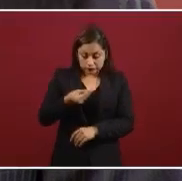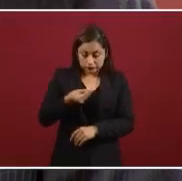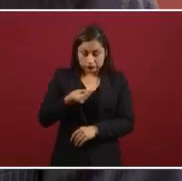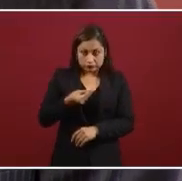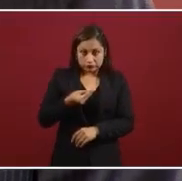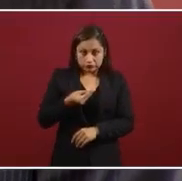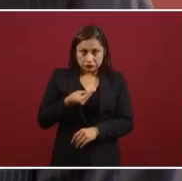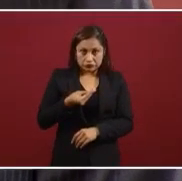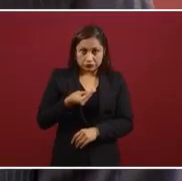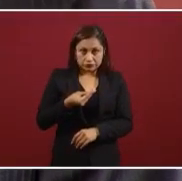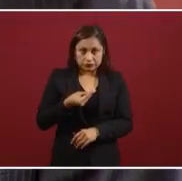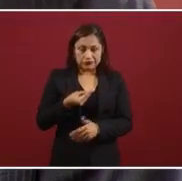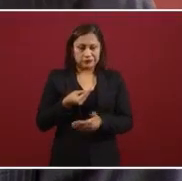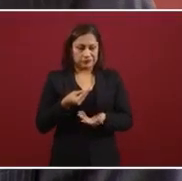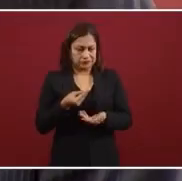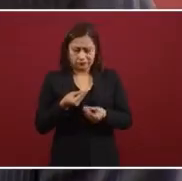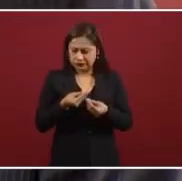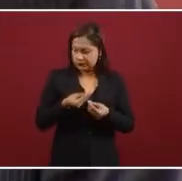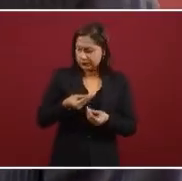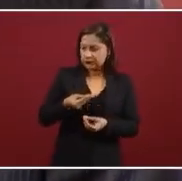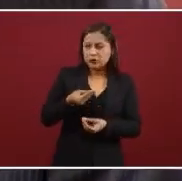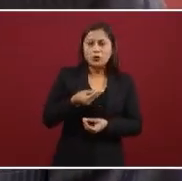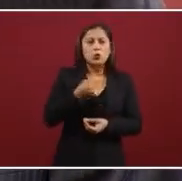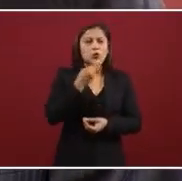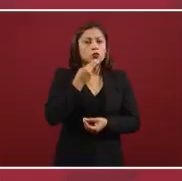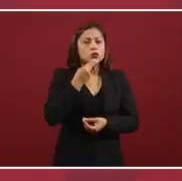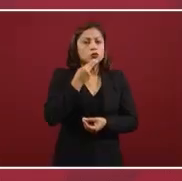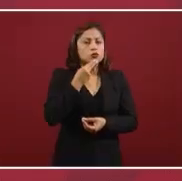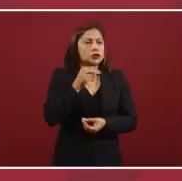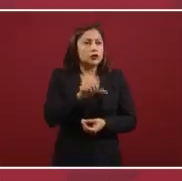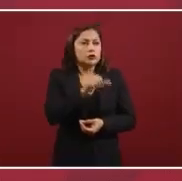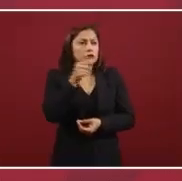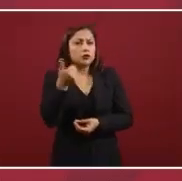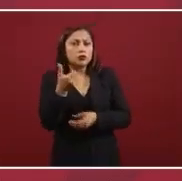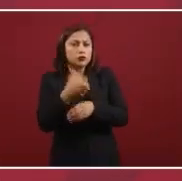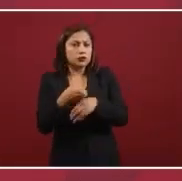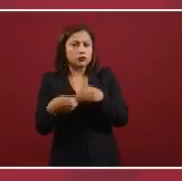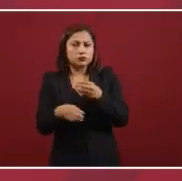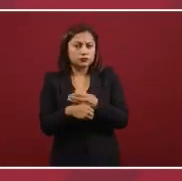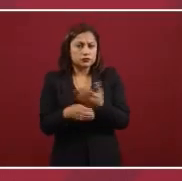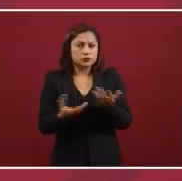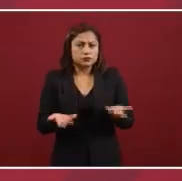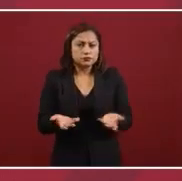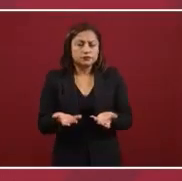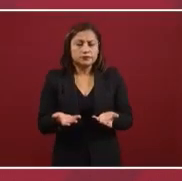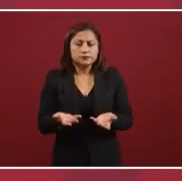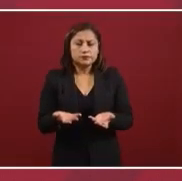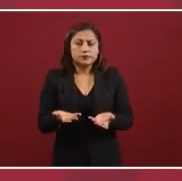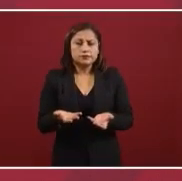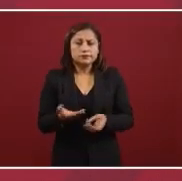uso de ese recurso para otras cosas.